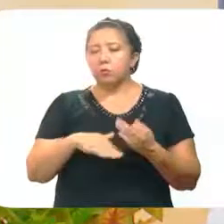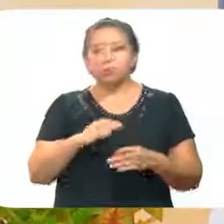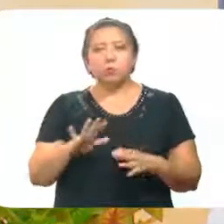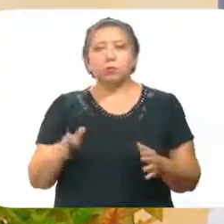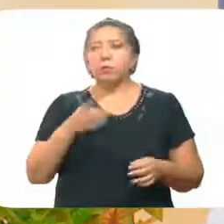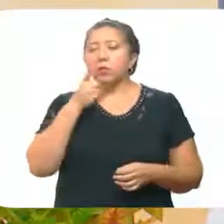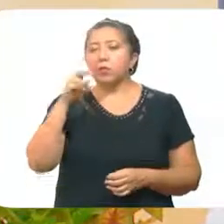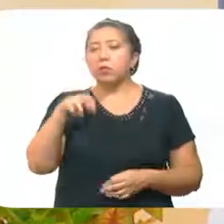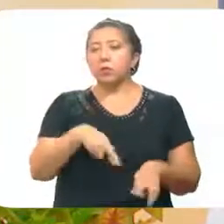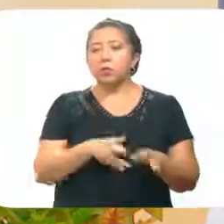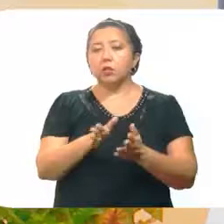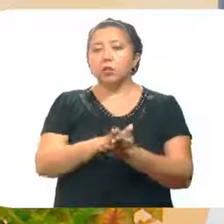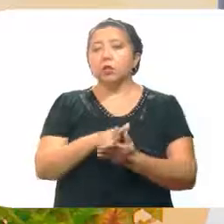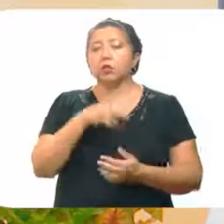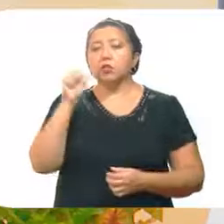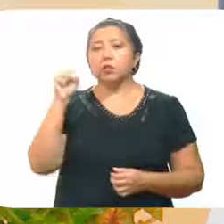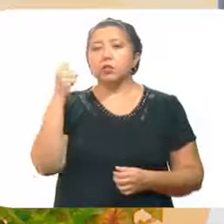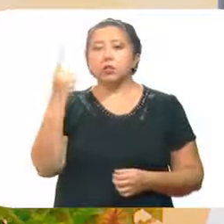100%, Río Lagarto